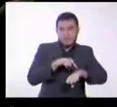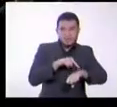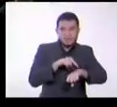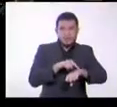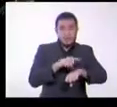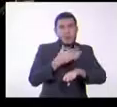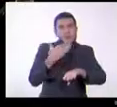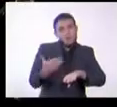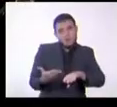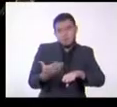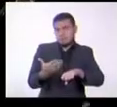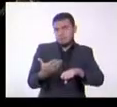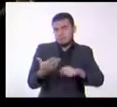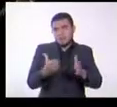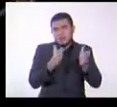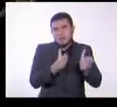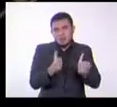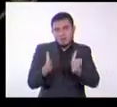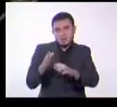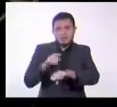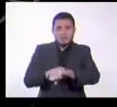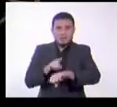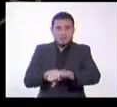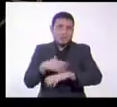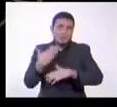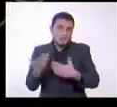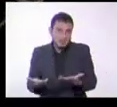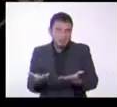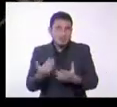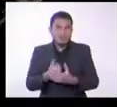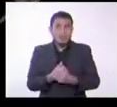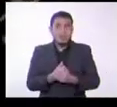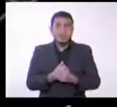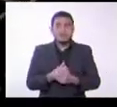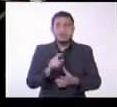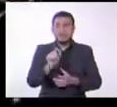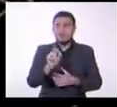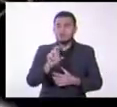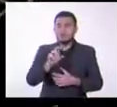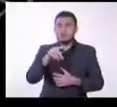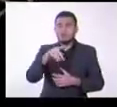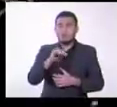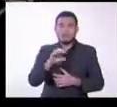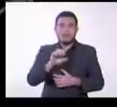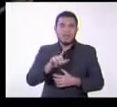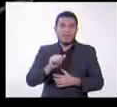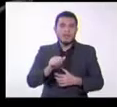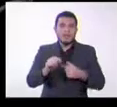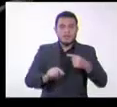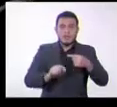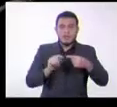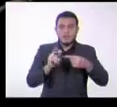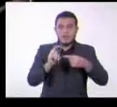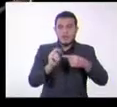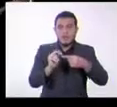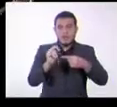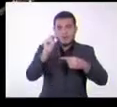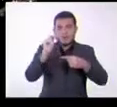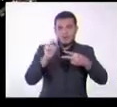en estaciones. Sin embargo, dentro de la zona tropical, entre Capricornio y